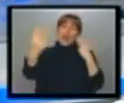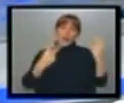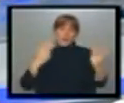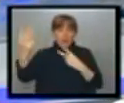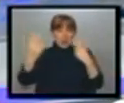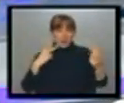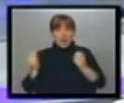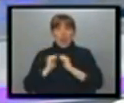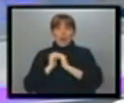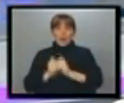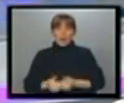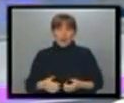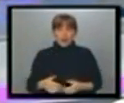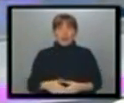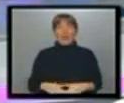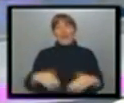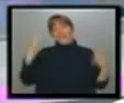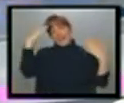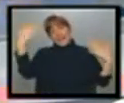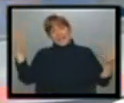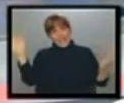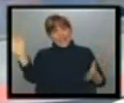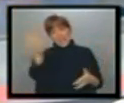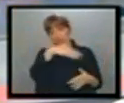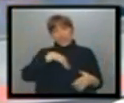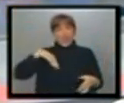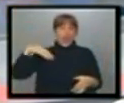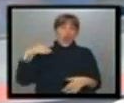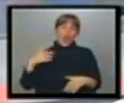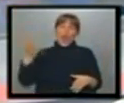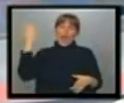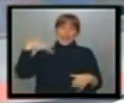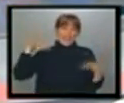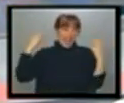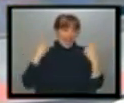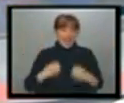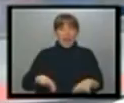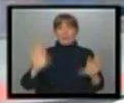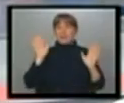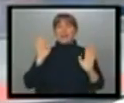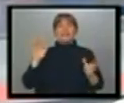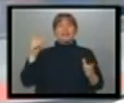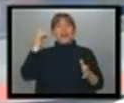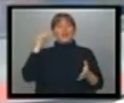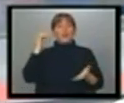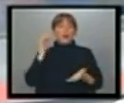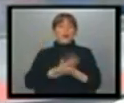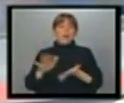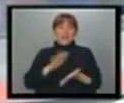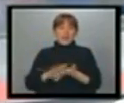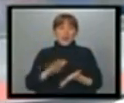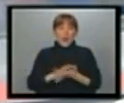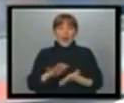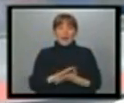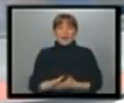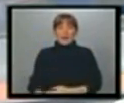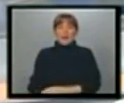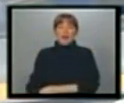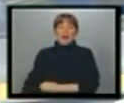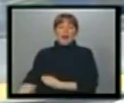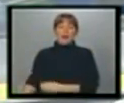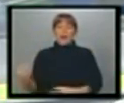seguir acompañándonos. Claro, y felicitaciones a toda la programación ayer del nuevo Canal 9, con muy buena repercusión y además a todos los